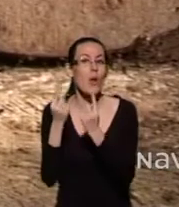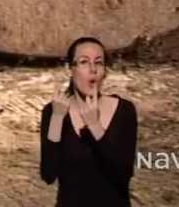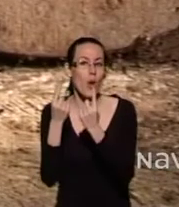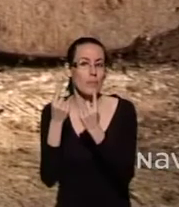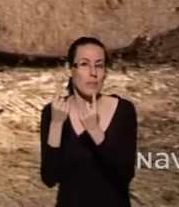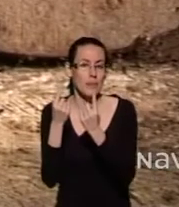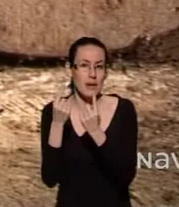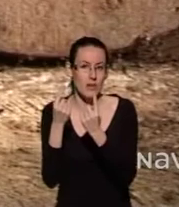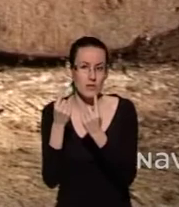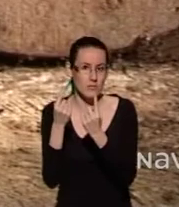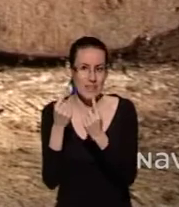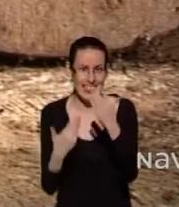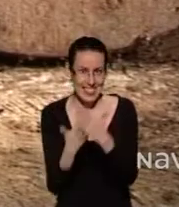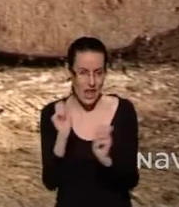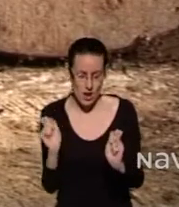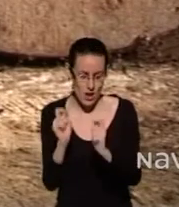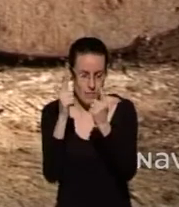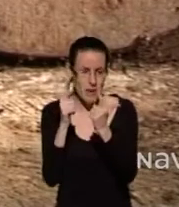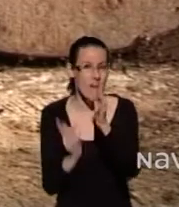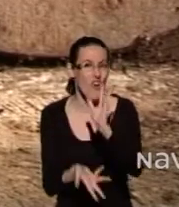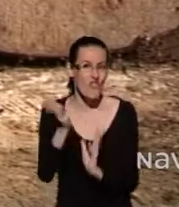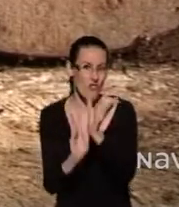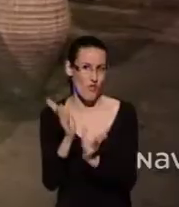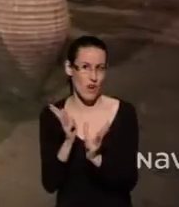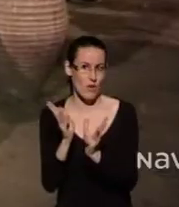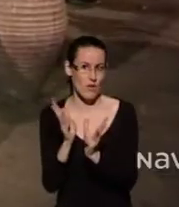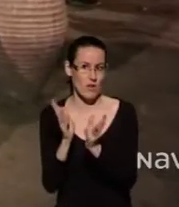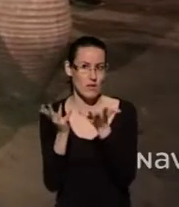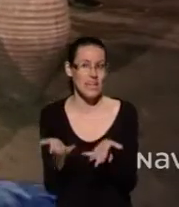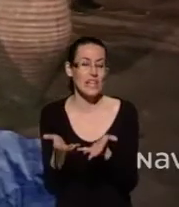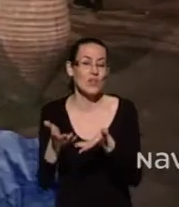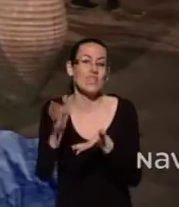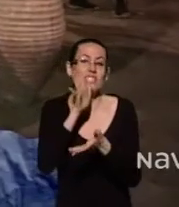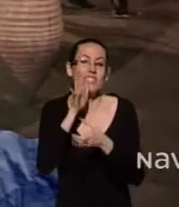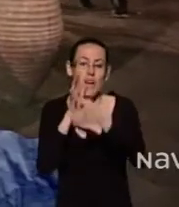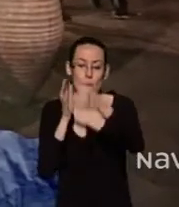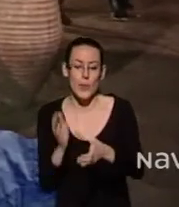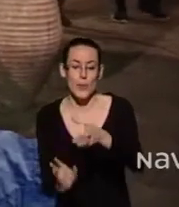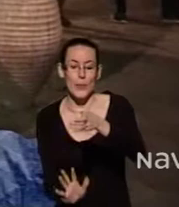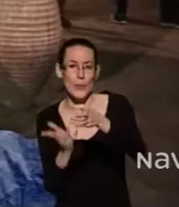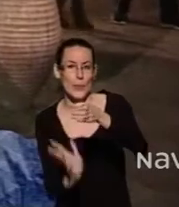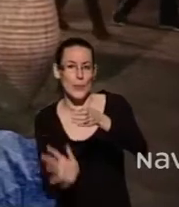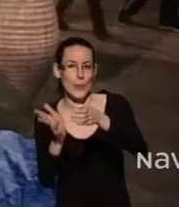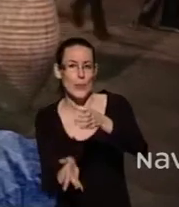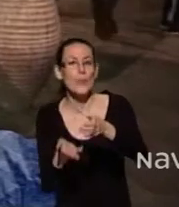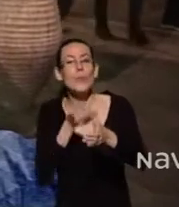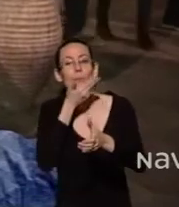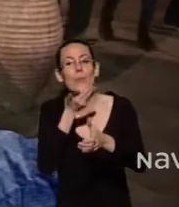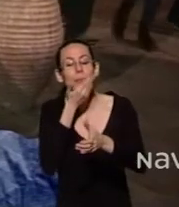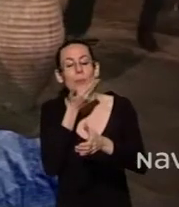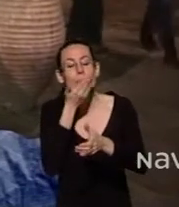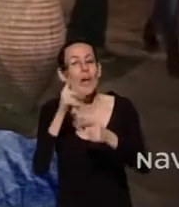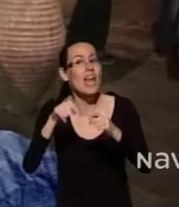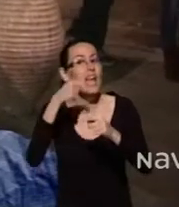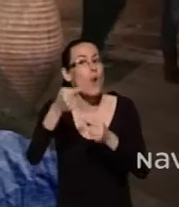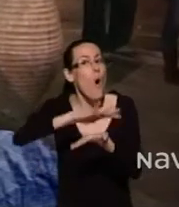tenía que encender el fuego para calentar el agua, para luego ayudar a la molienda. Bueno, pues después de ya tener el agua preparada,